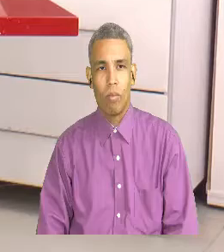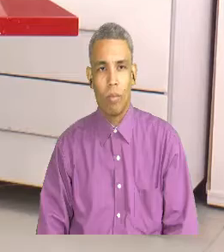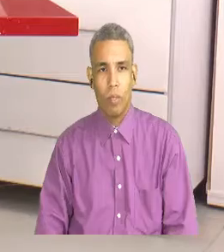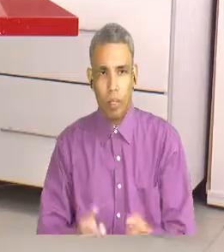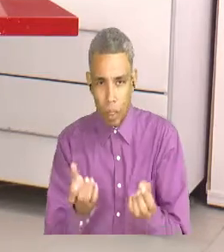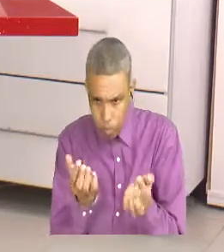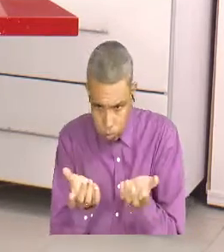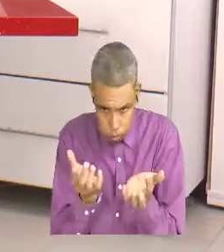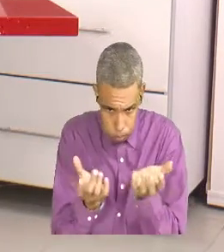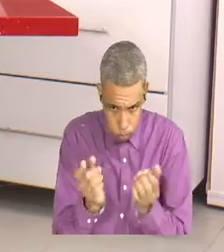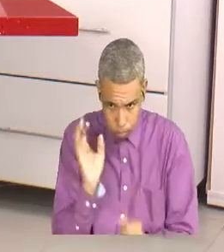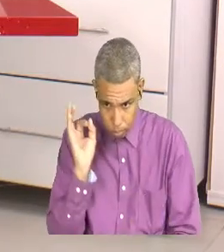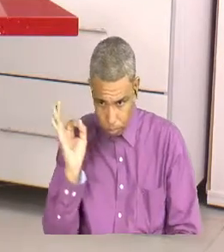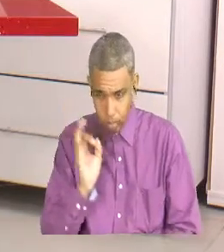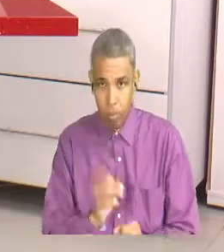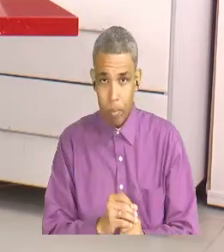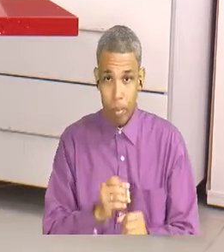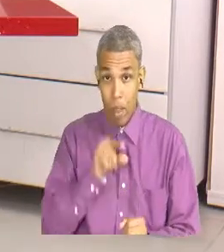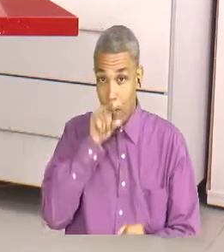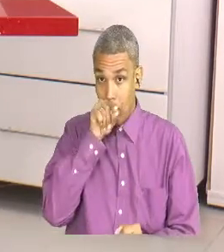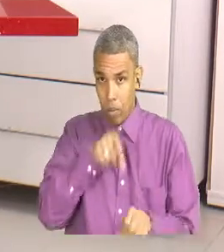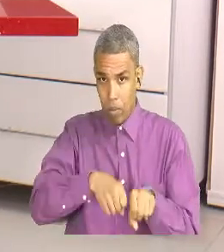mirar la pechuga. Perfecto.